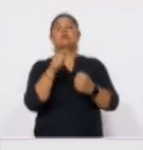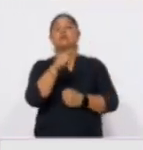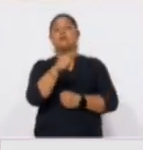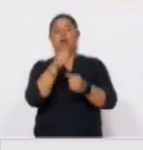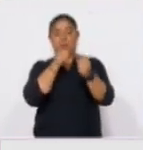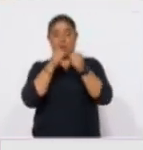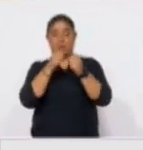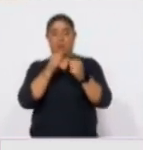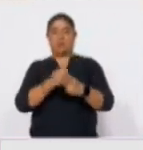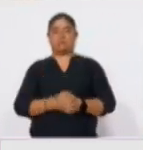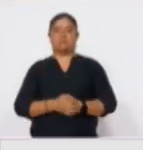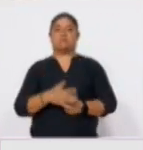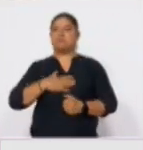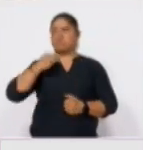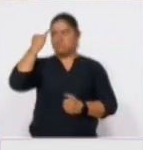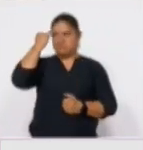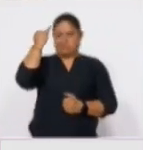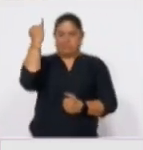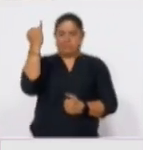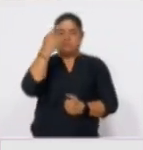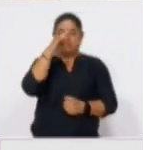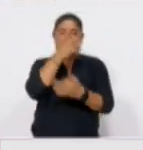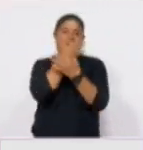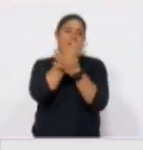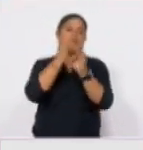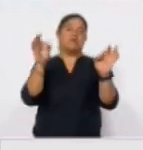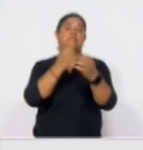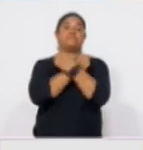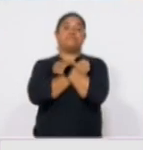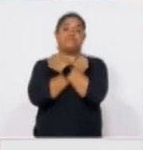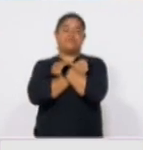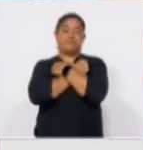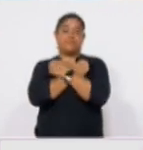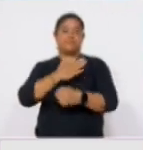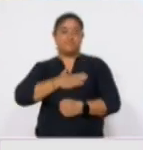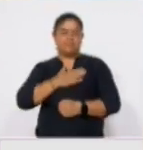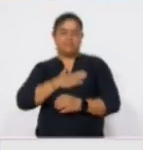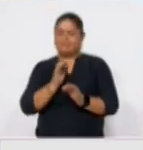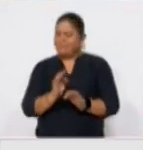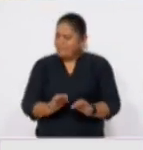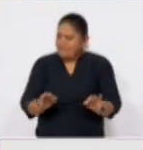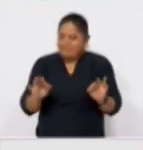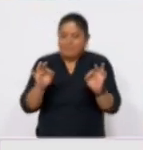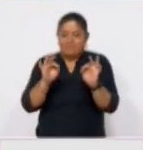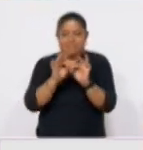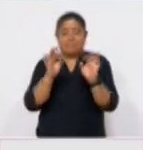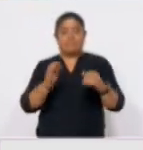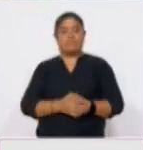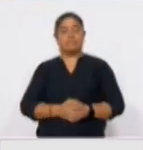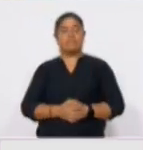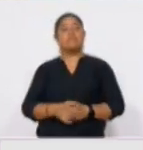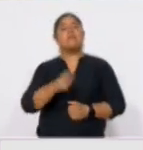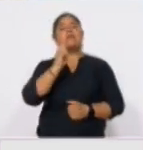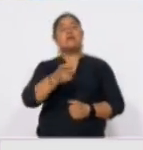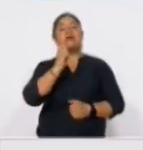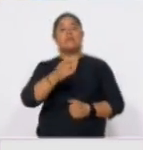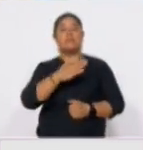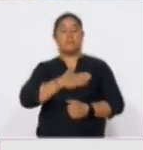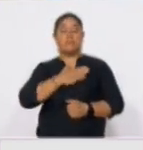y como una estrategia para poder difundir la educación, para nosotros es muy, muy importante. Significa para nosotros